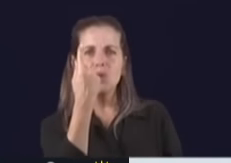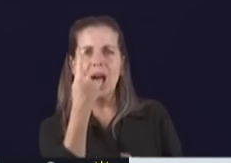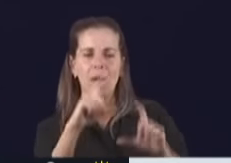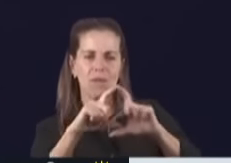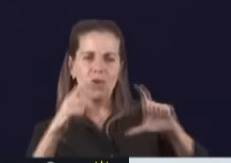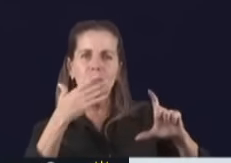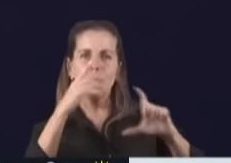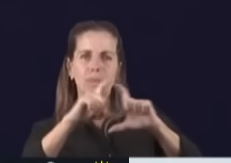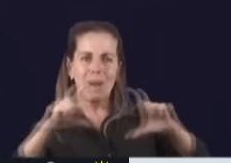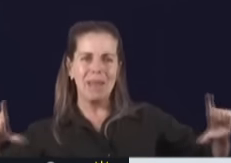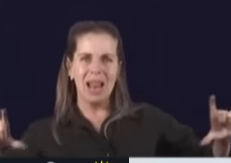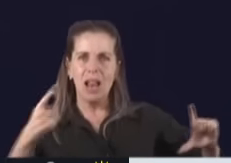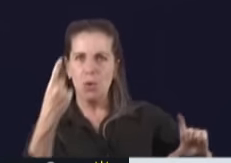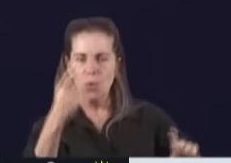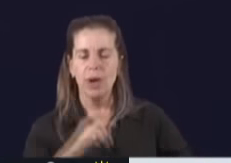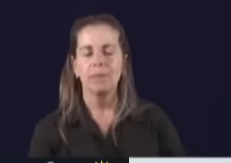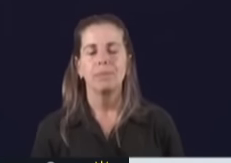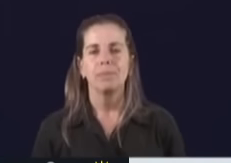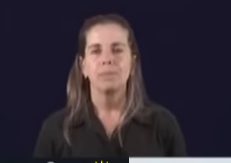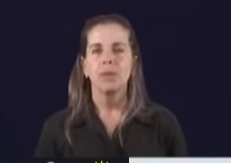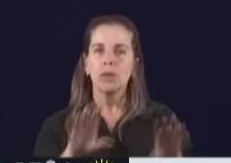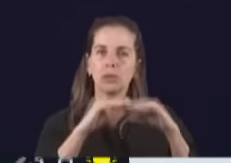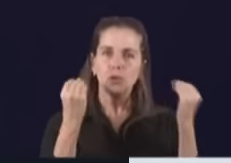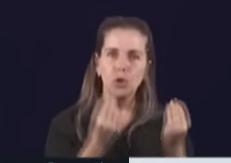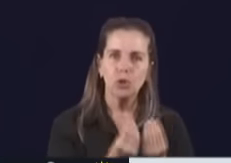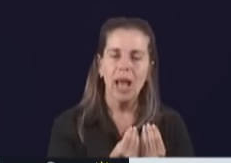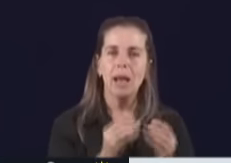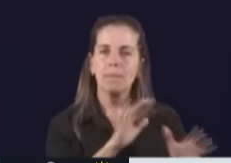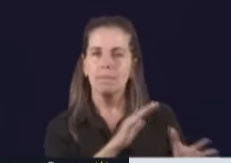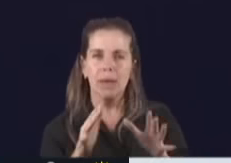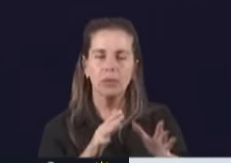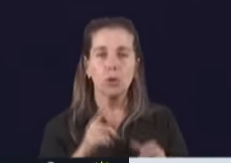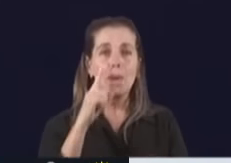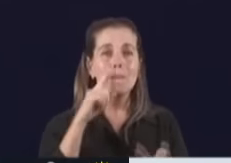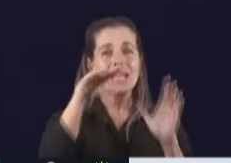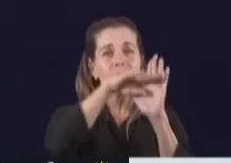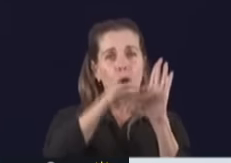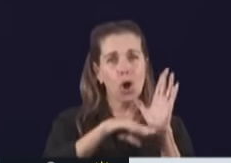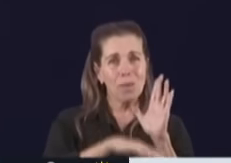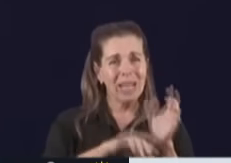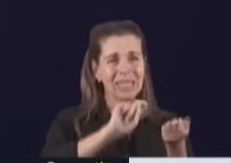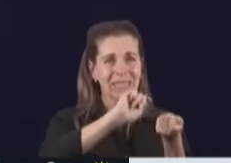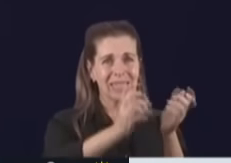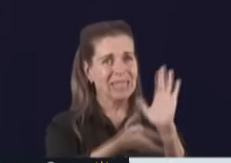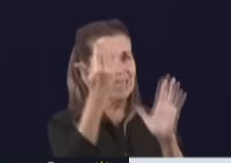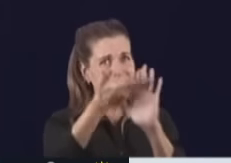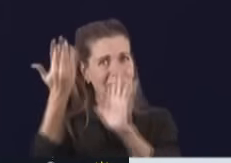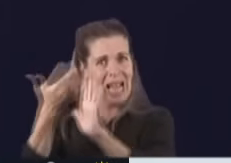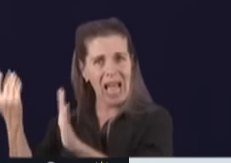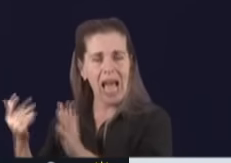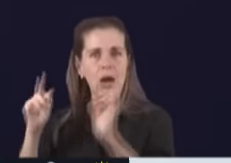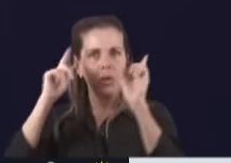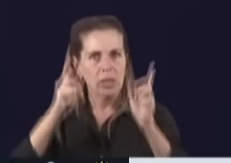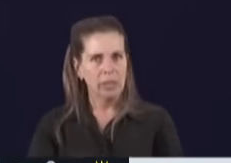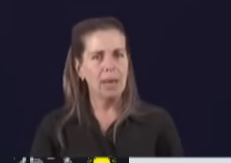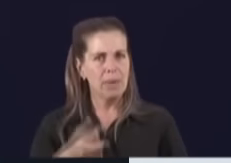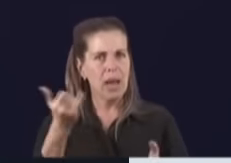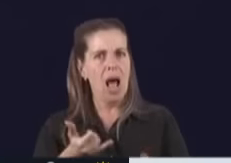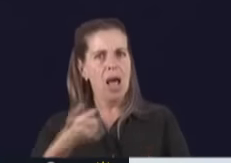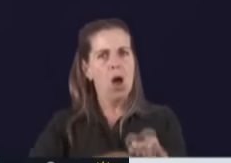que satisfactorios. En total, se eliminaron más de 1.000 normas y se abrieron más de 50 mercados que antes estaban